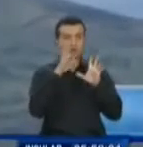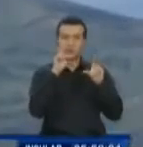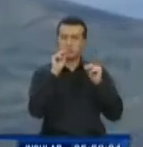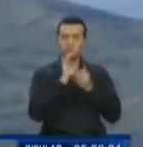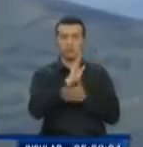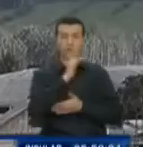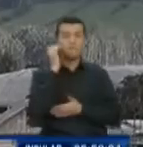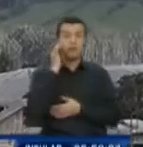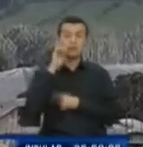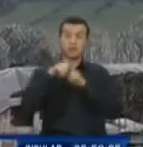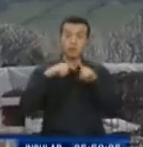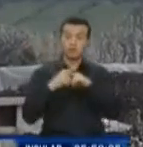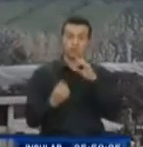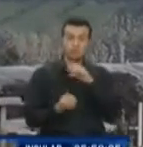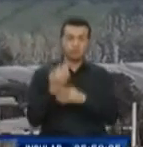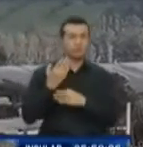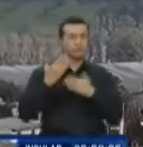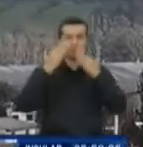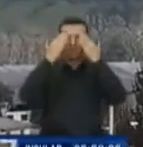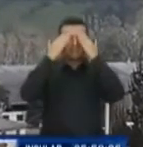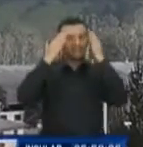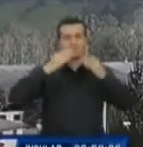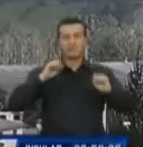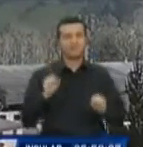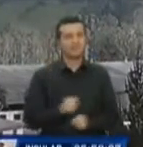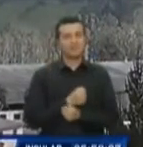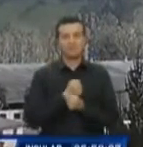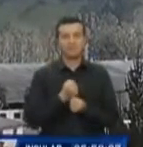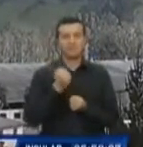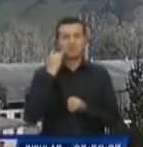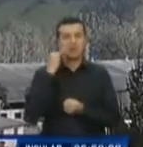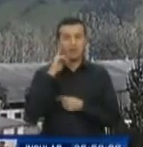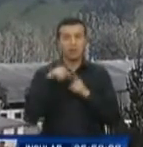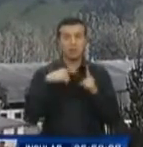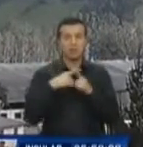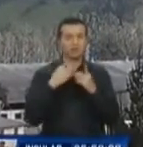establecer fechas exactas de una erupción mayor del Cotopaxi. Javier Ceballos, Ecuador TV.